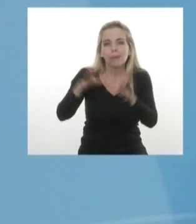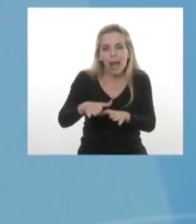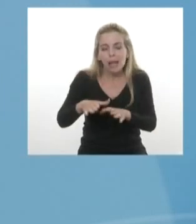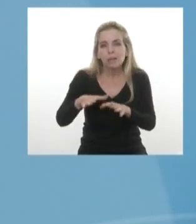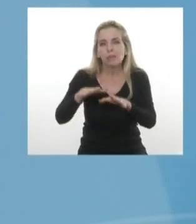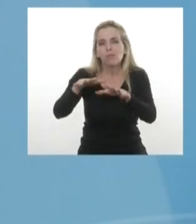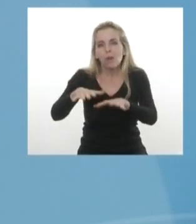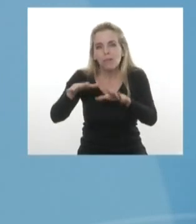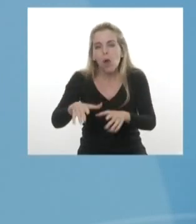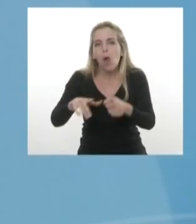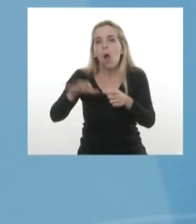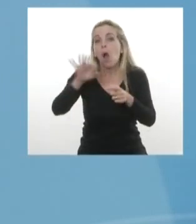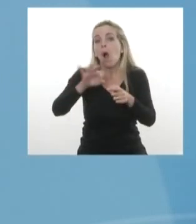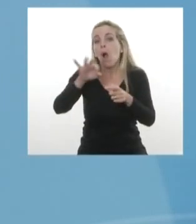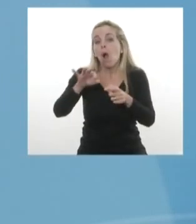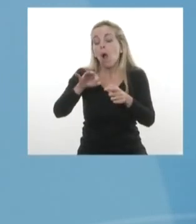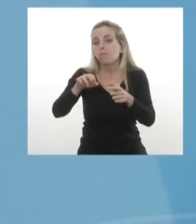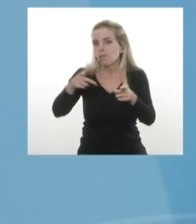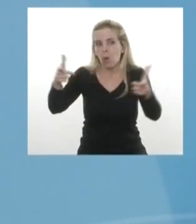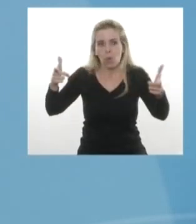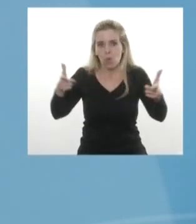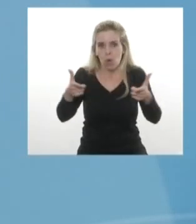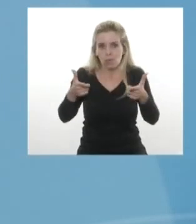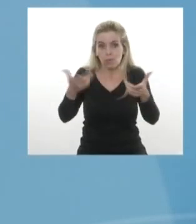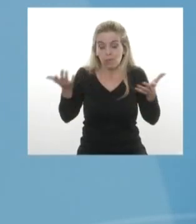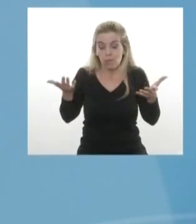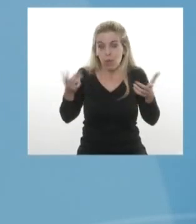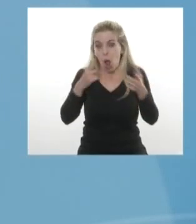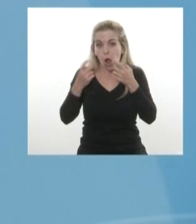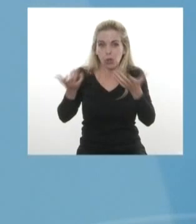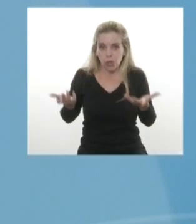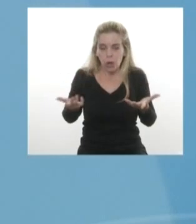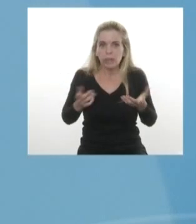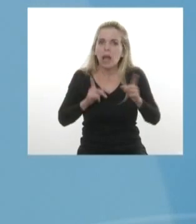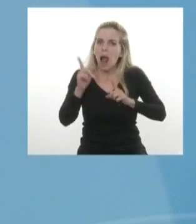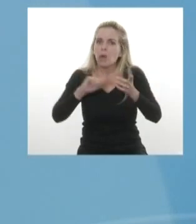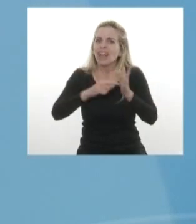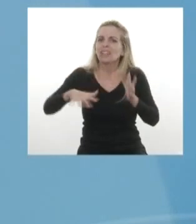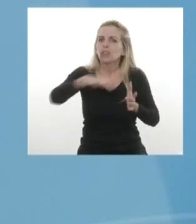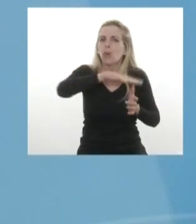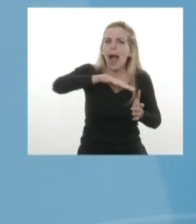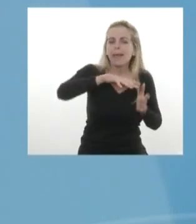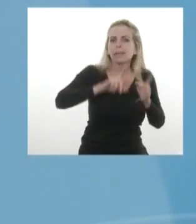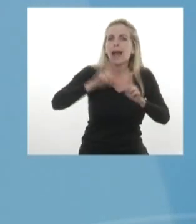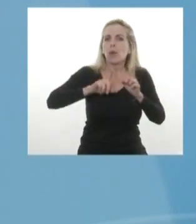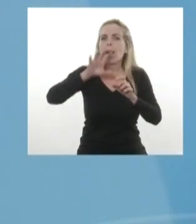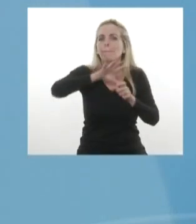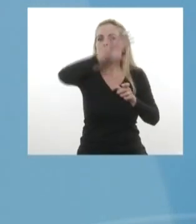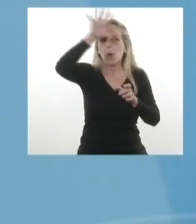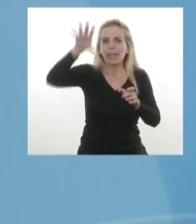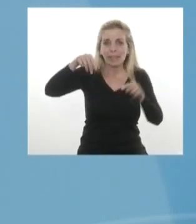muy débiles o simplemente no existieron. Hay ciudades y provincias que tienen